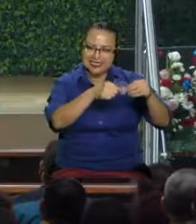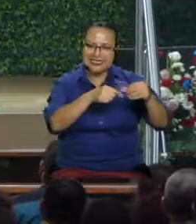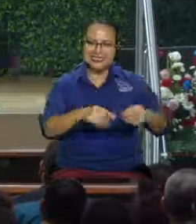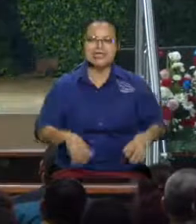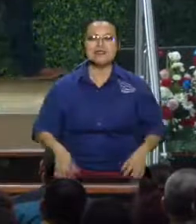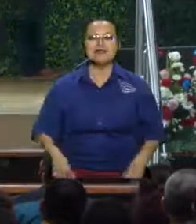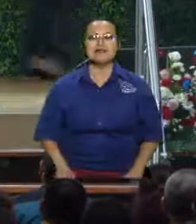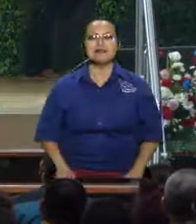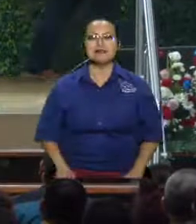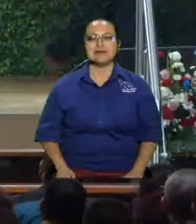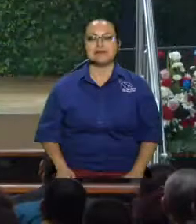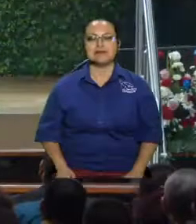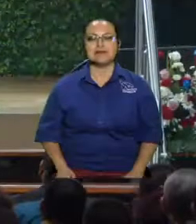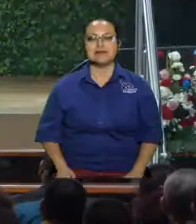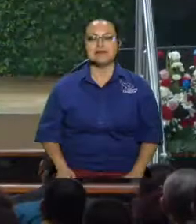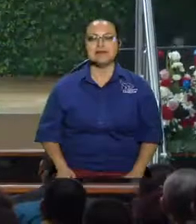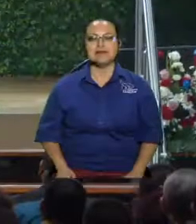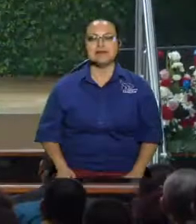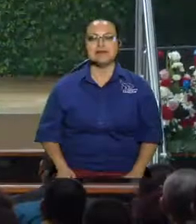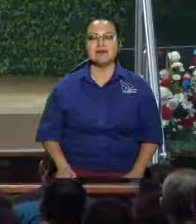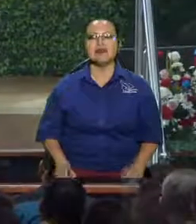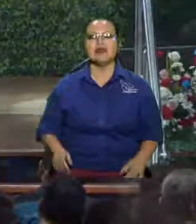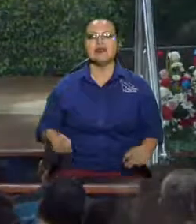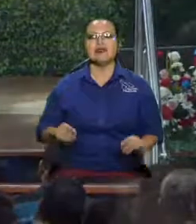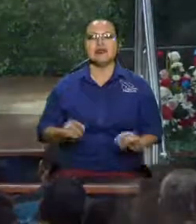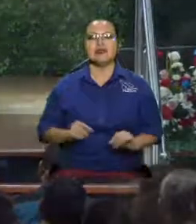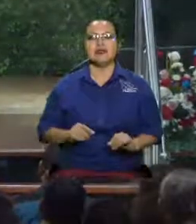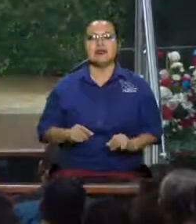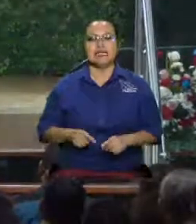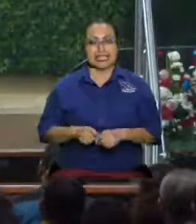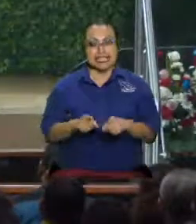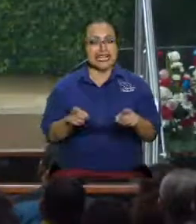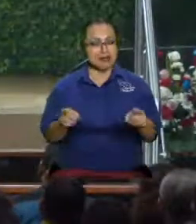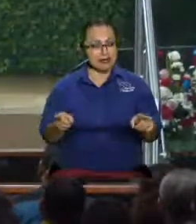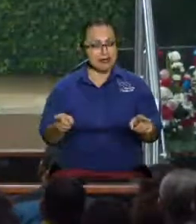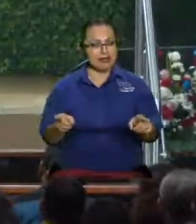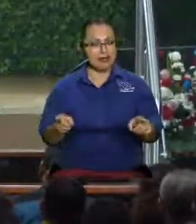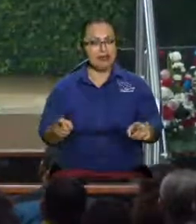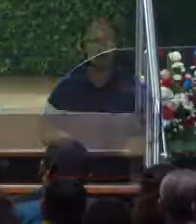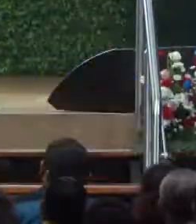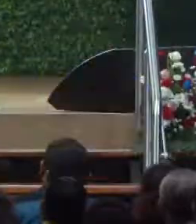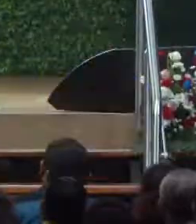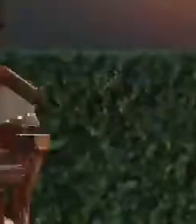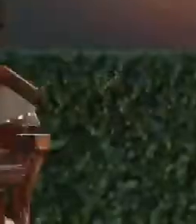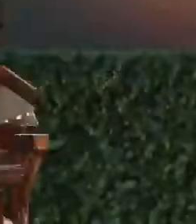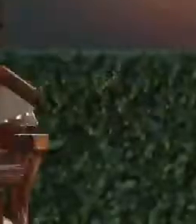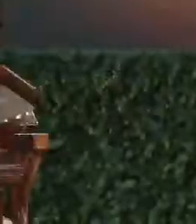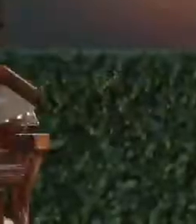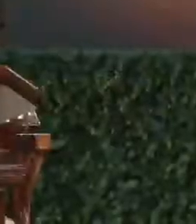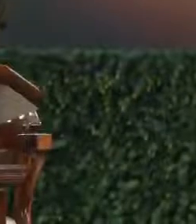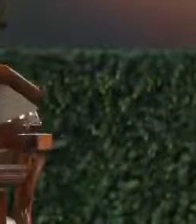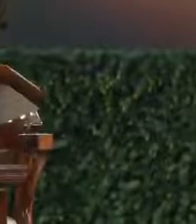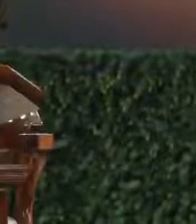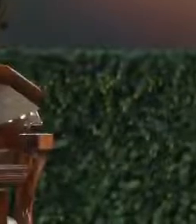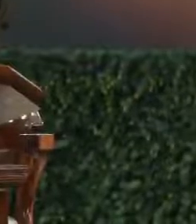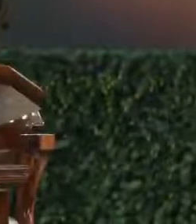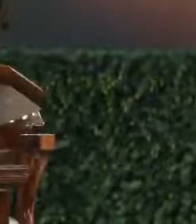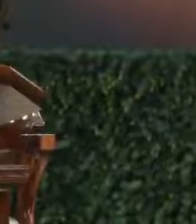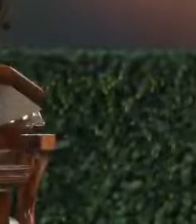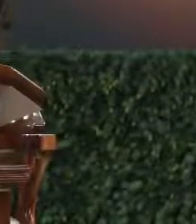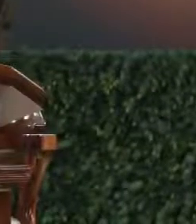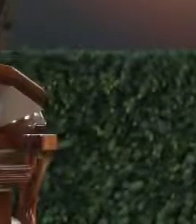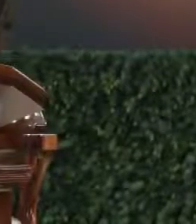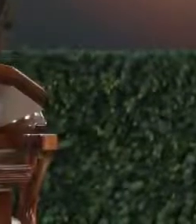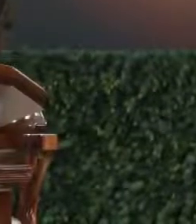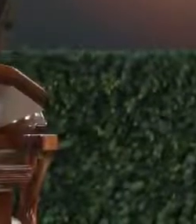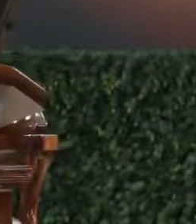Los problemas en el hogar que terminan en la disolución de los mismos generalmente tienen el origen en cualquiera de